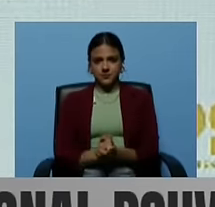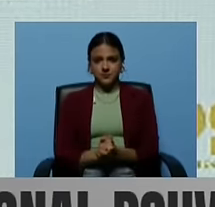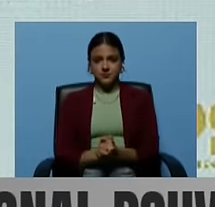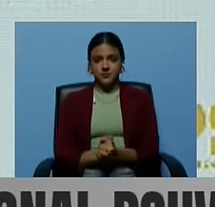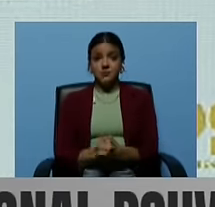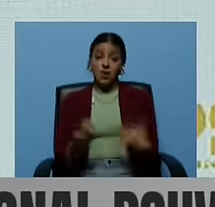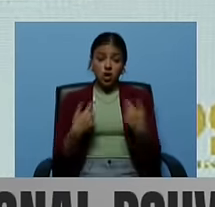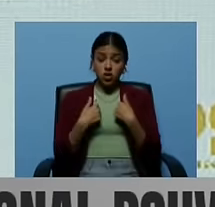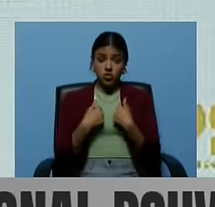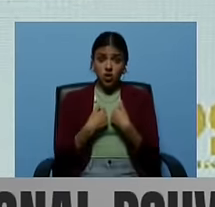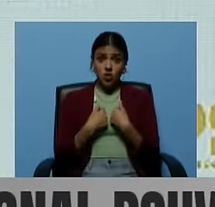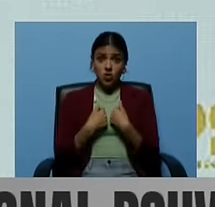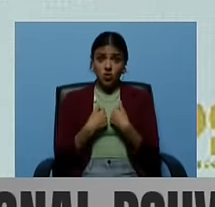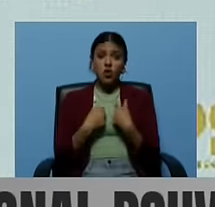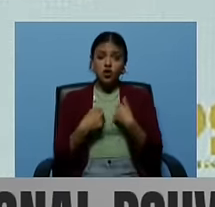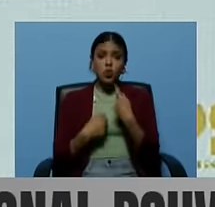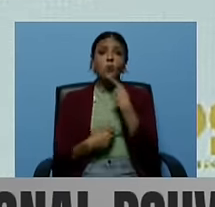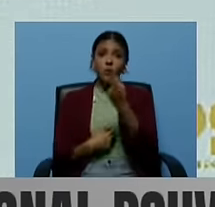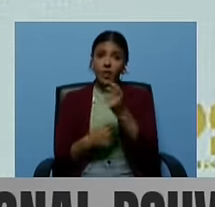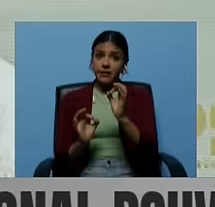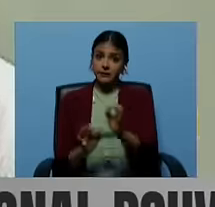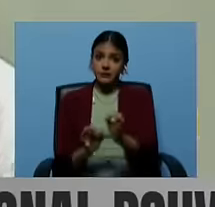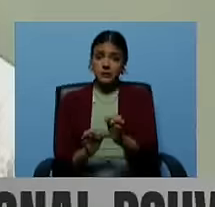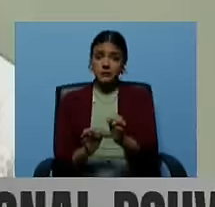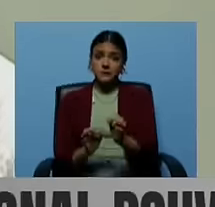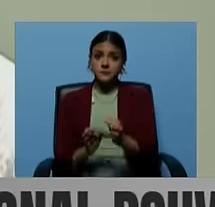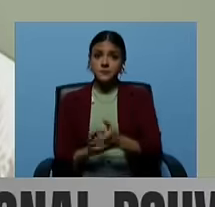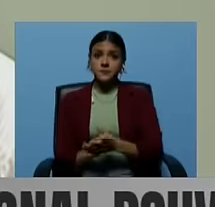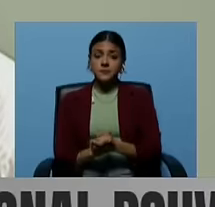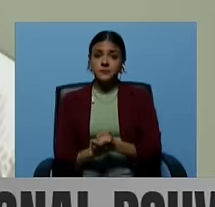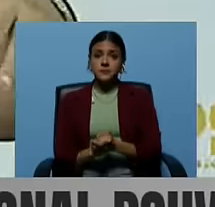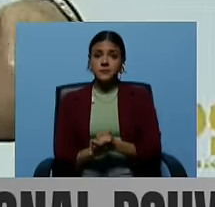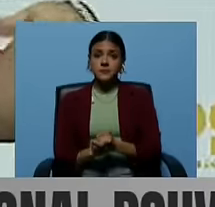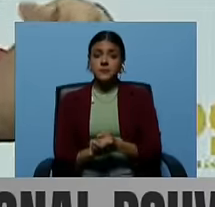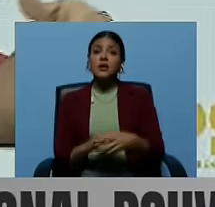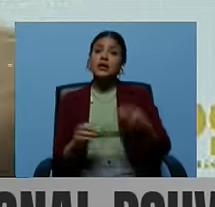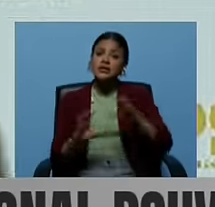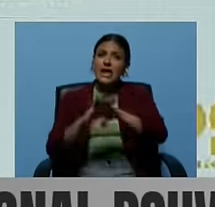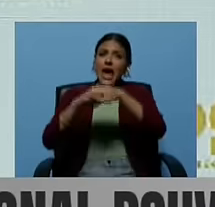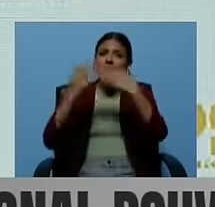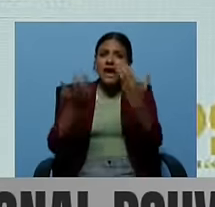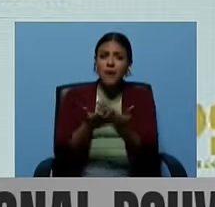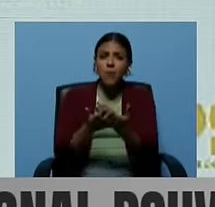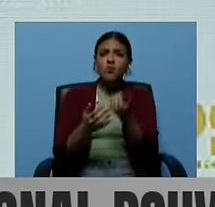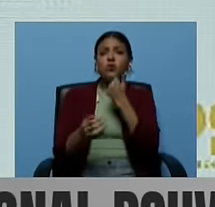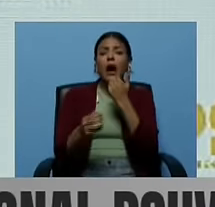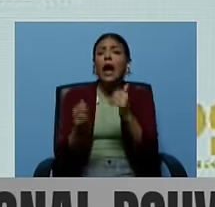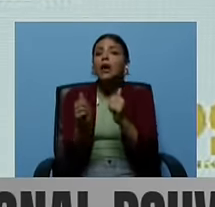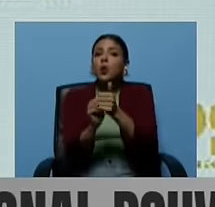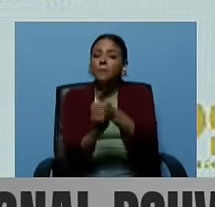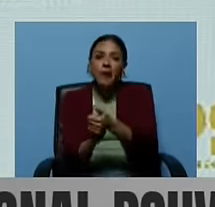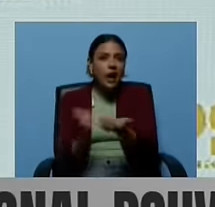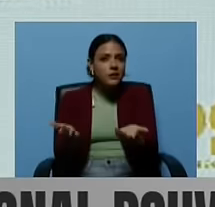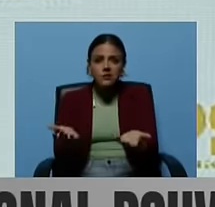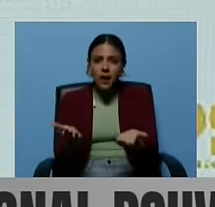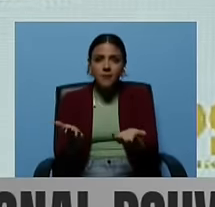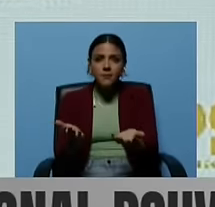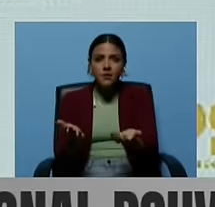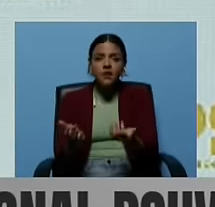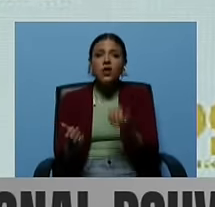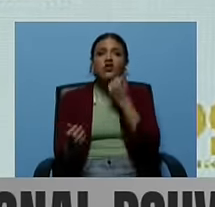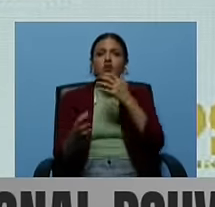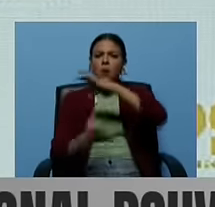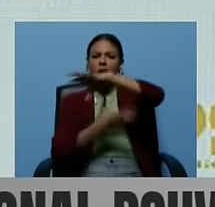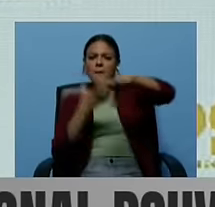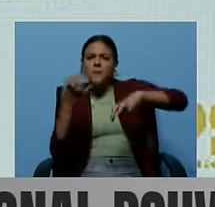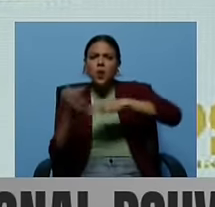Yo te voy a decir, si algo en el mundo pudiera ocurrir de